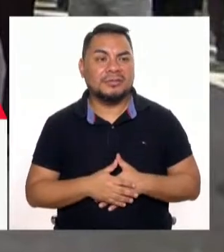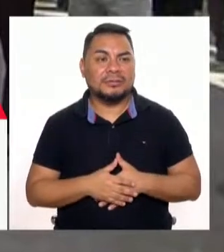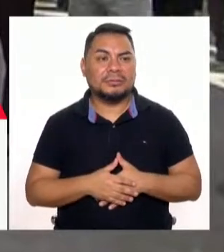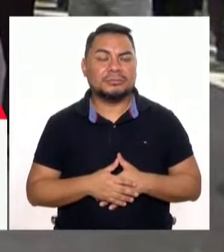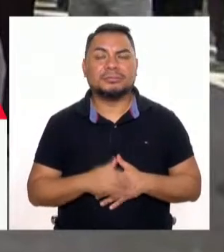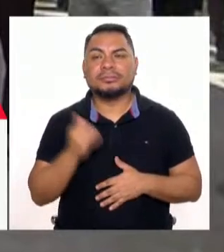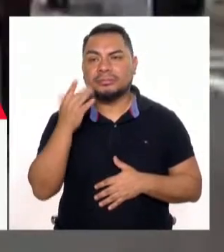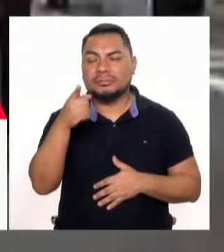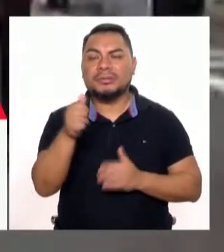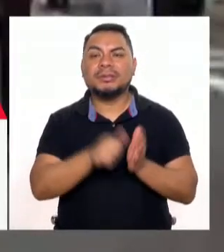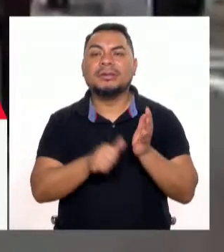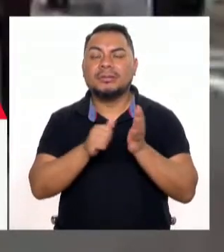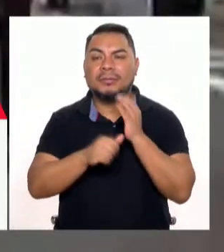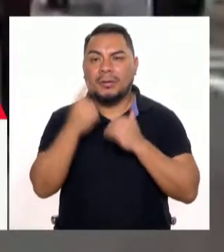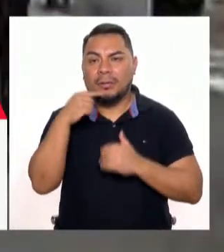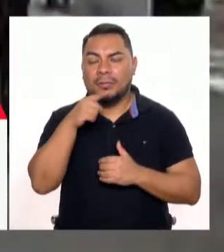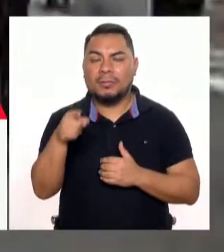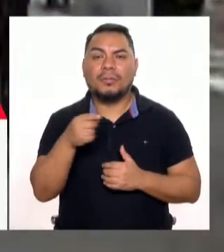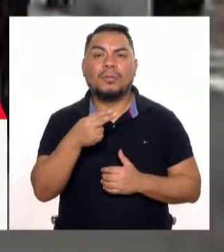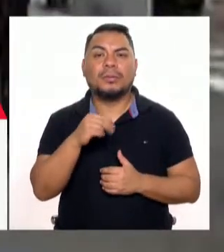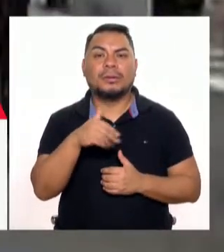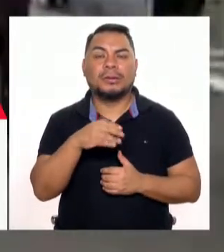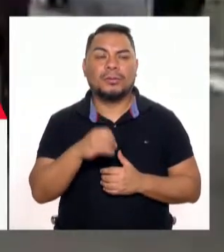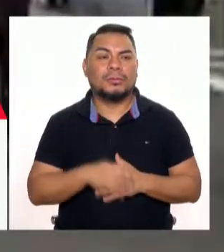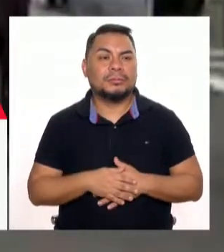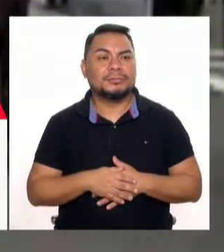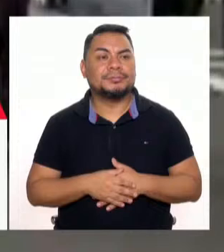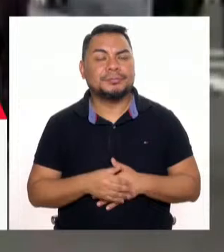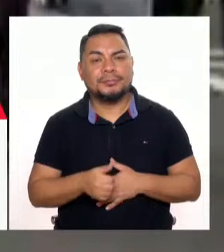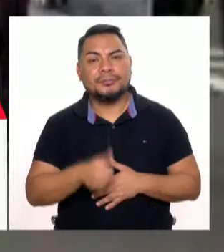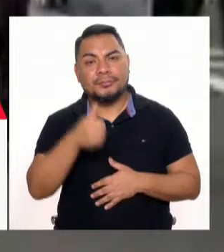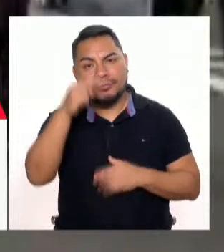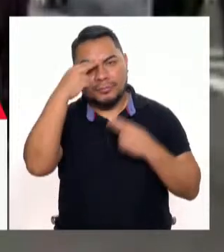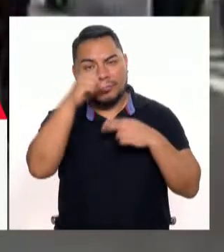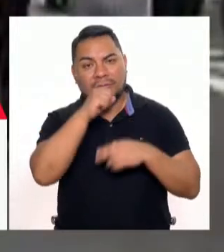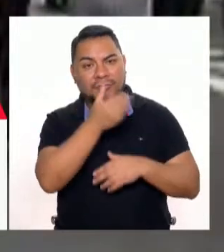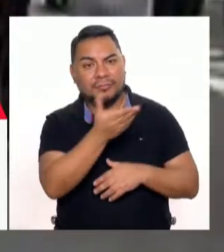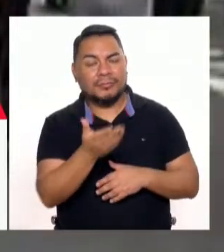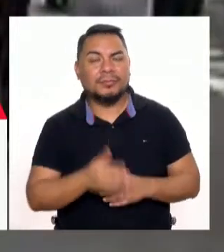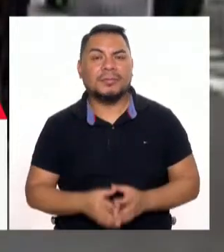y hermanos de aucayabo señores de la prensa